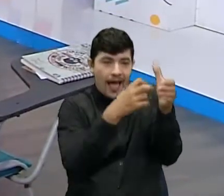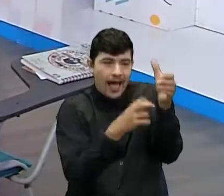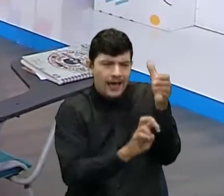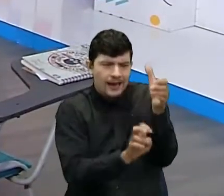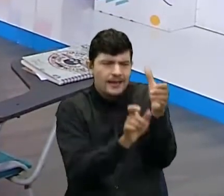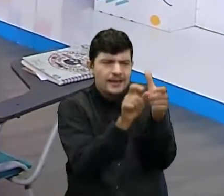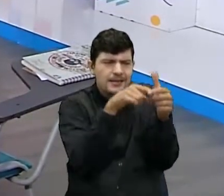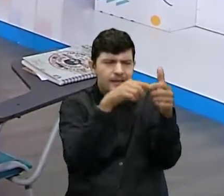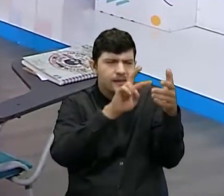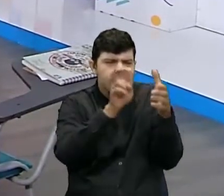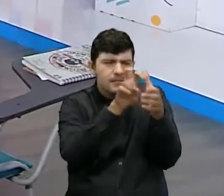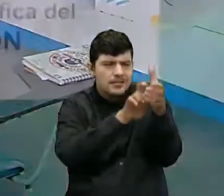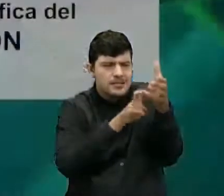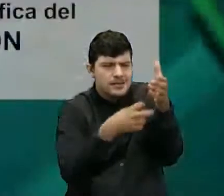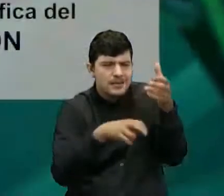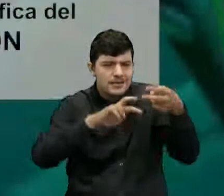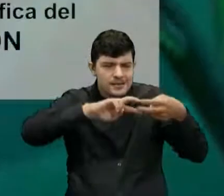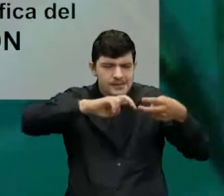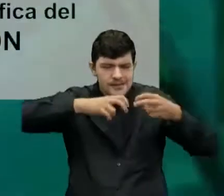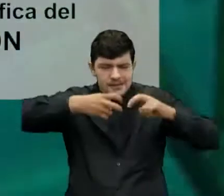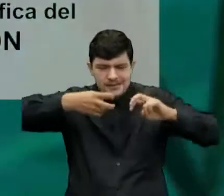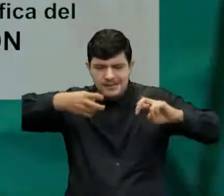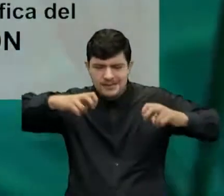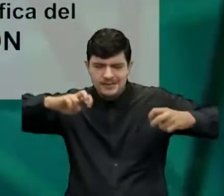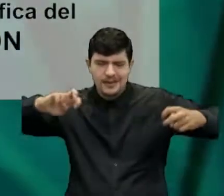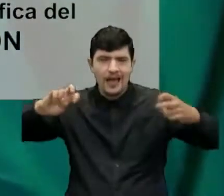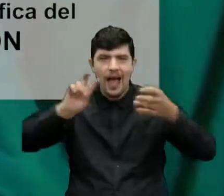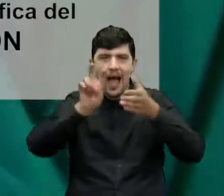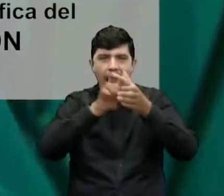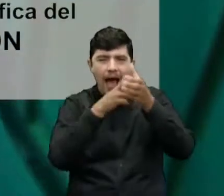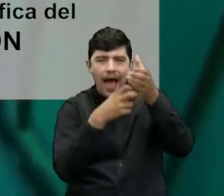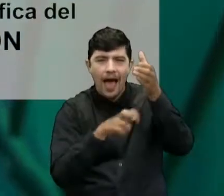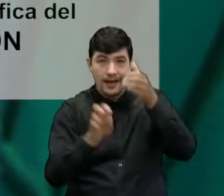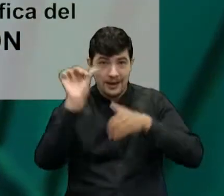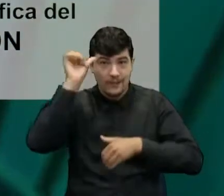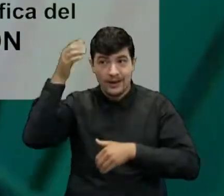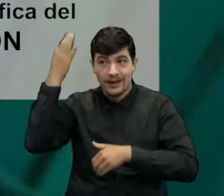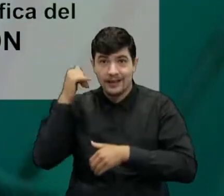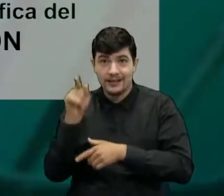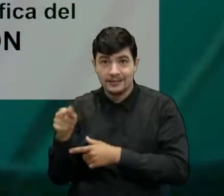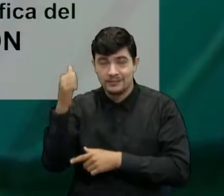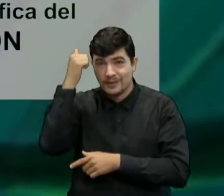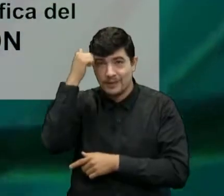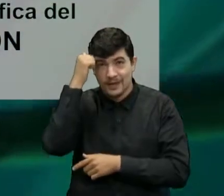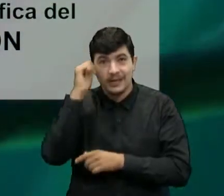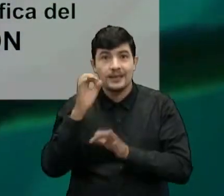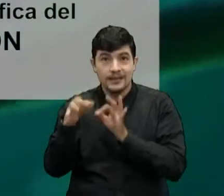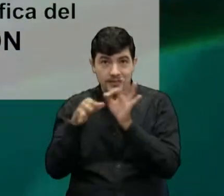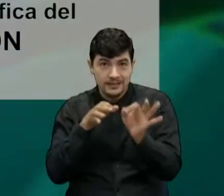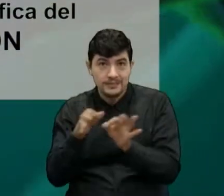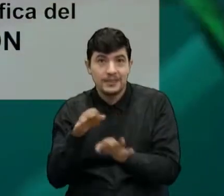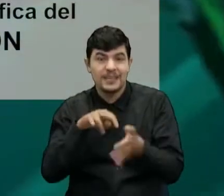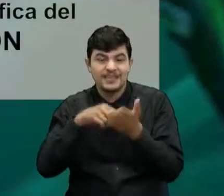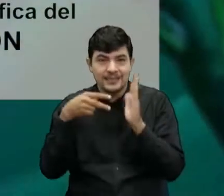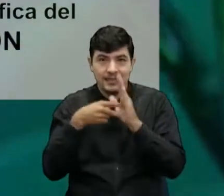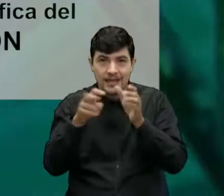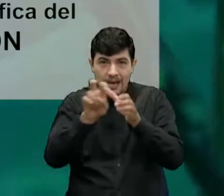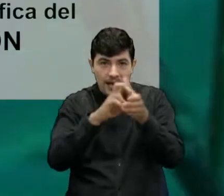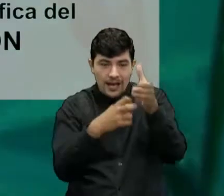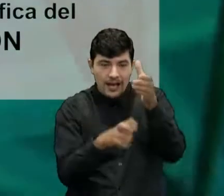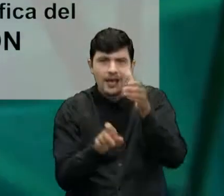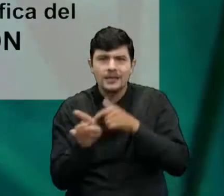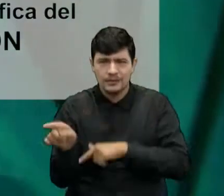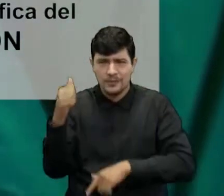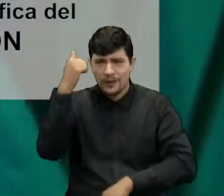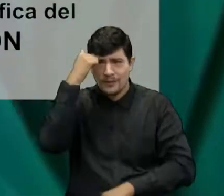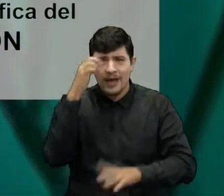son Fragmentos Recordemos que Con el profe Ya lo han visto Con el profe que estaba Sí Habíamos hablado de ese Él hablaba